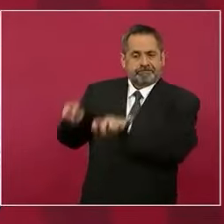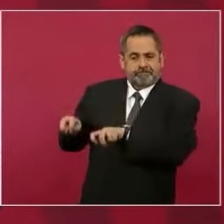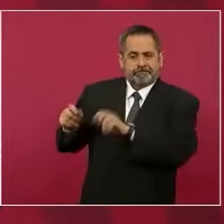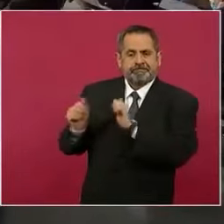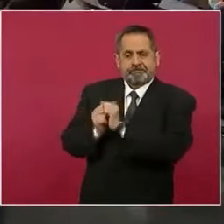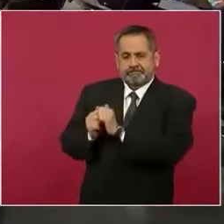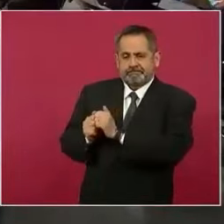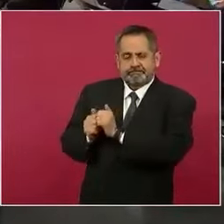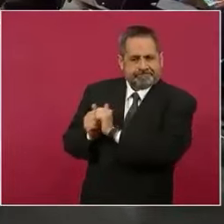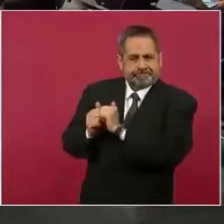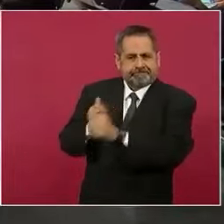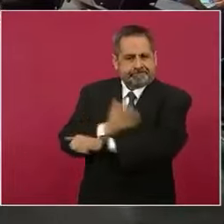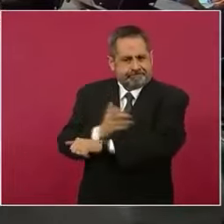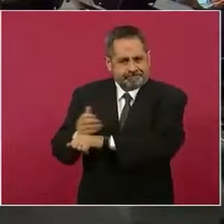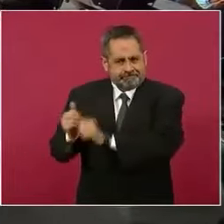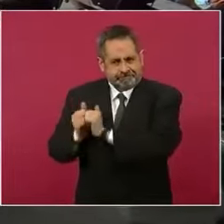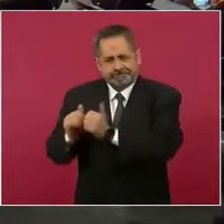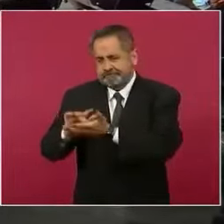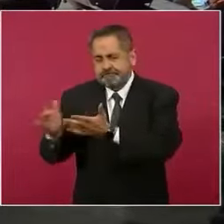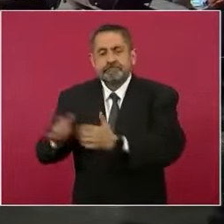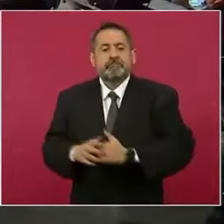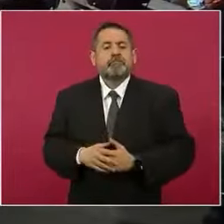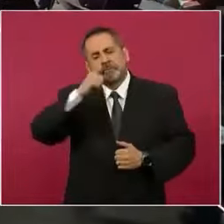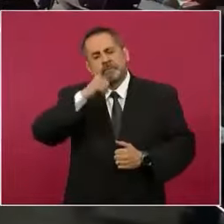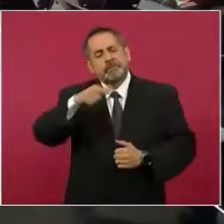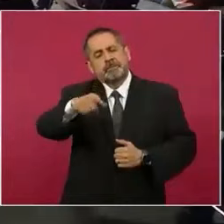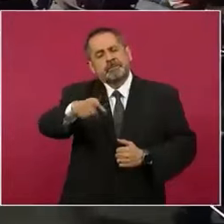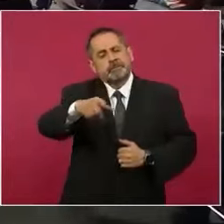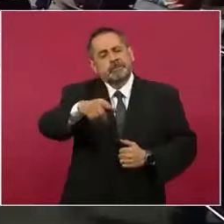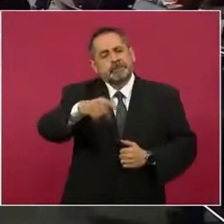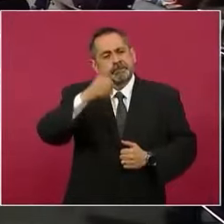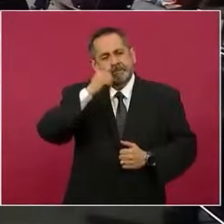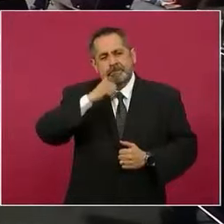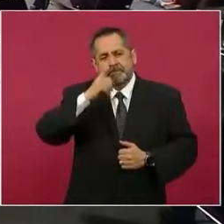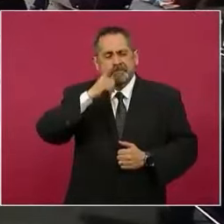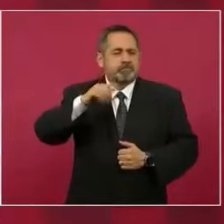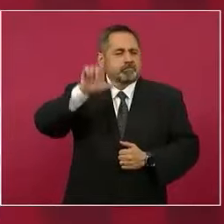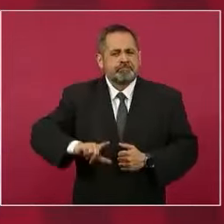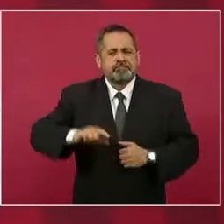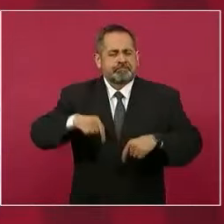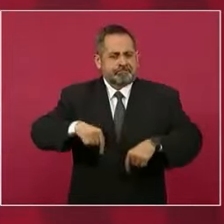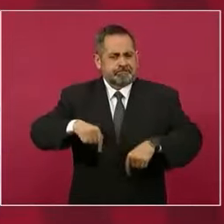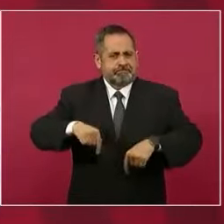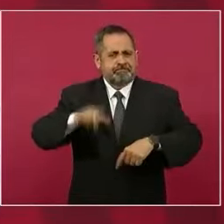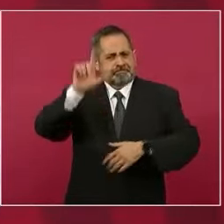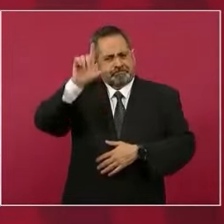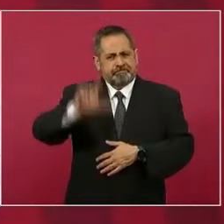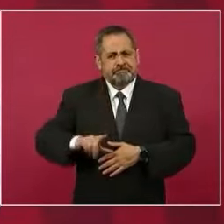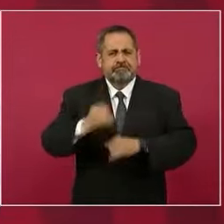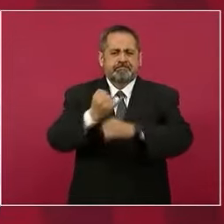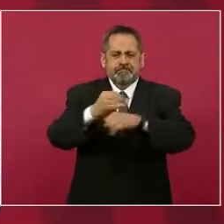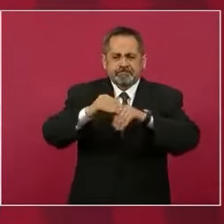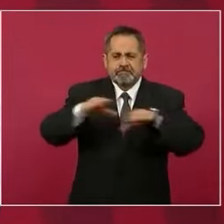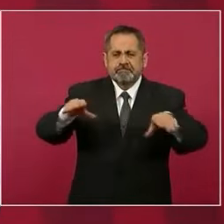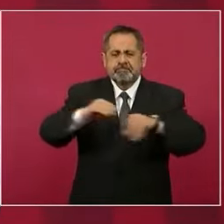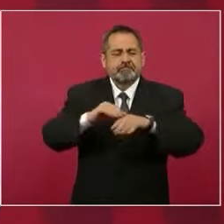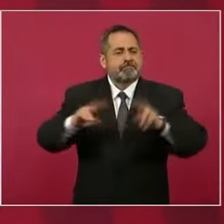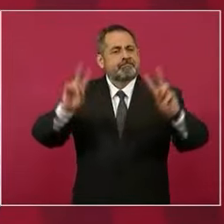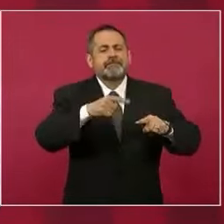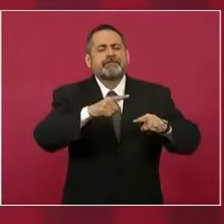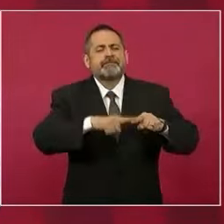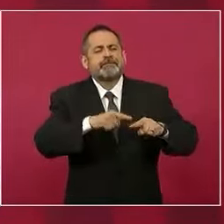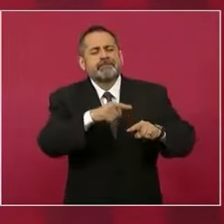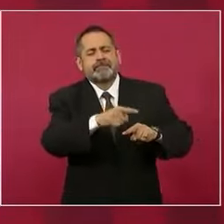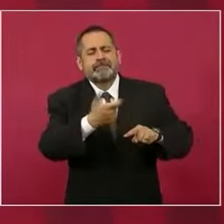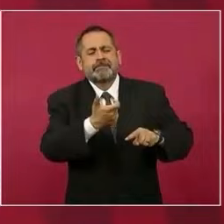aquí con nosotros. Vamos, como lo hacemos todos los lunes, a informar sobre quién es